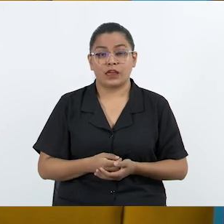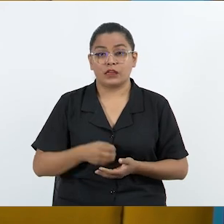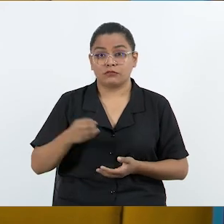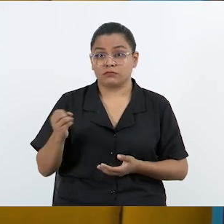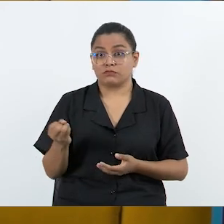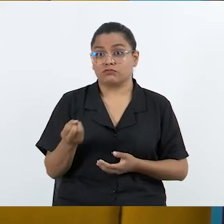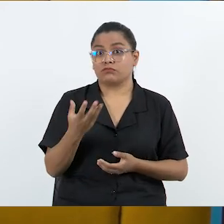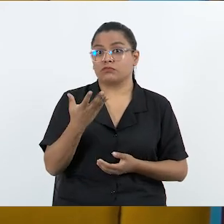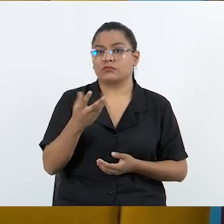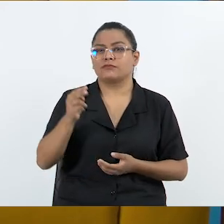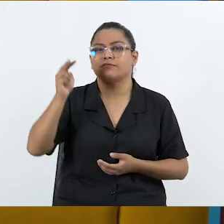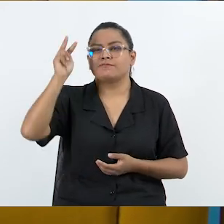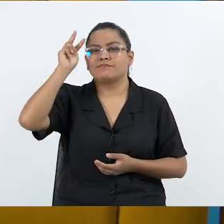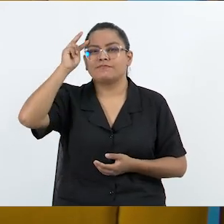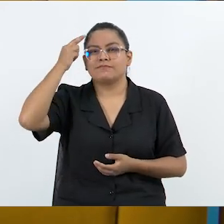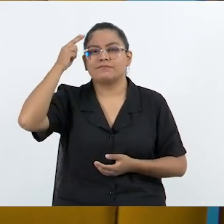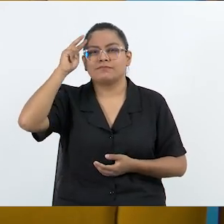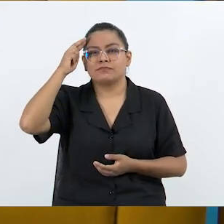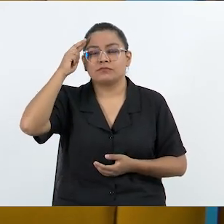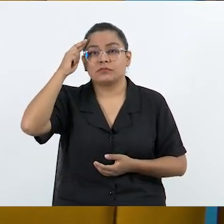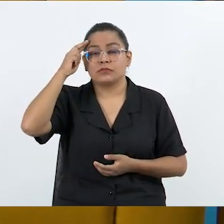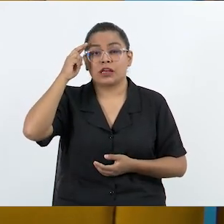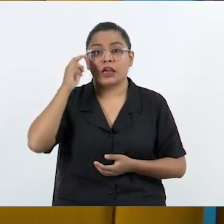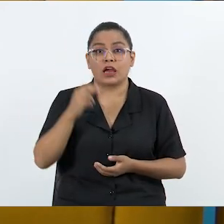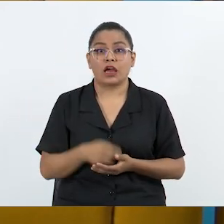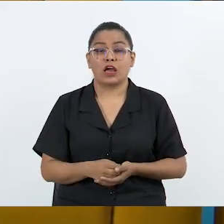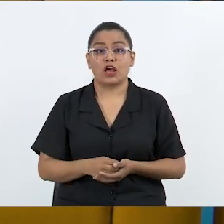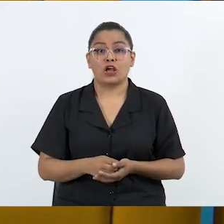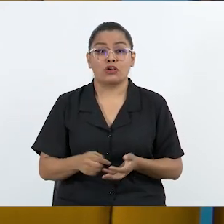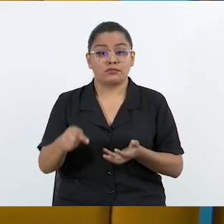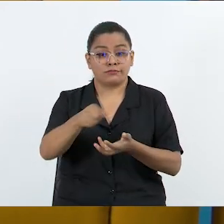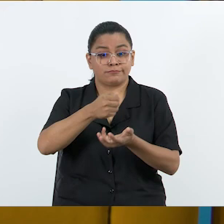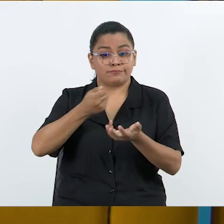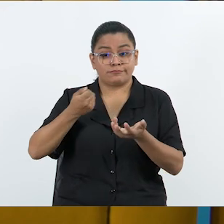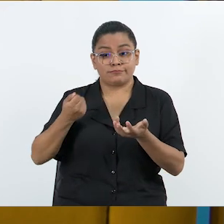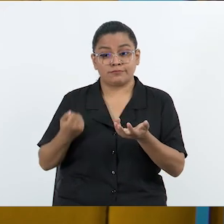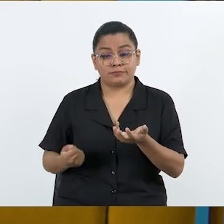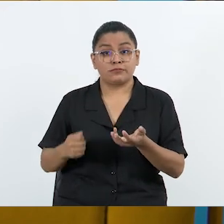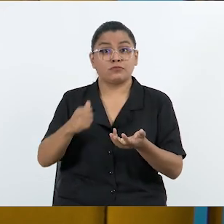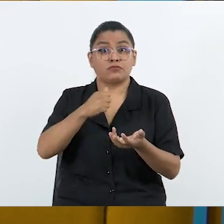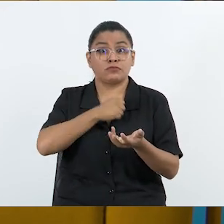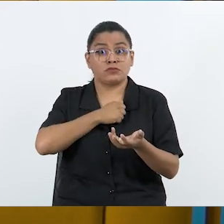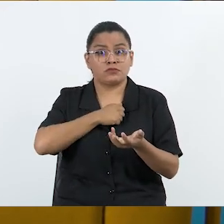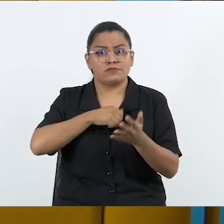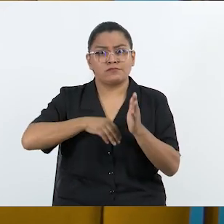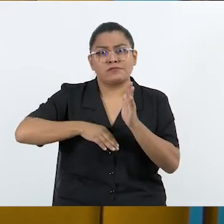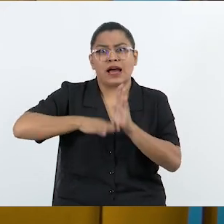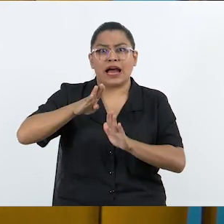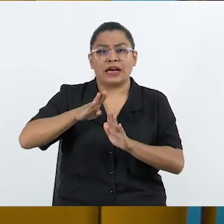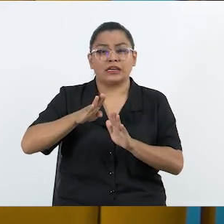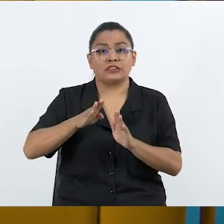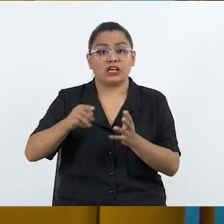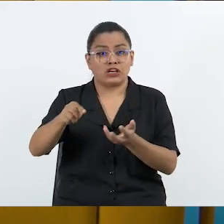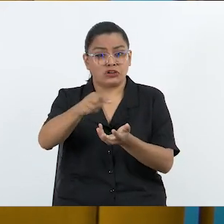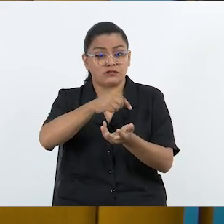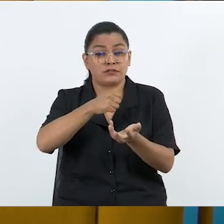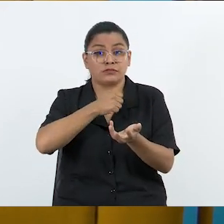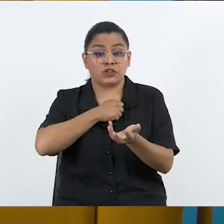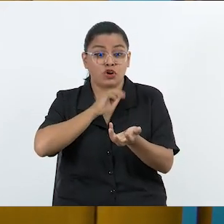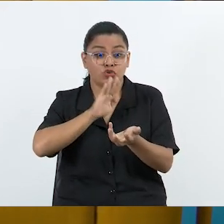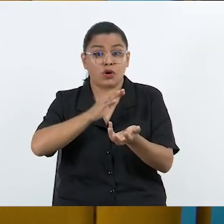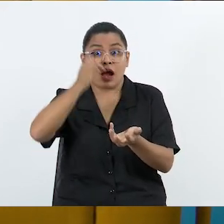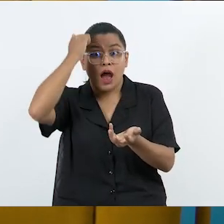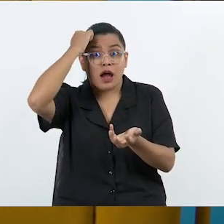sentido, innovar es darle un nuevo rol a los estudiantes, uno donde tomen protagonismo de su propio